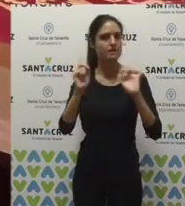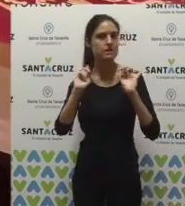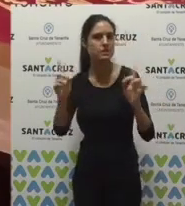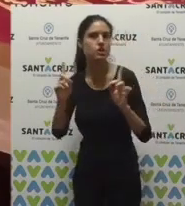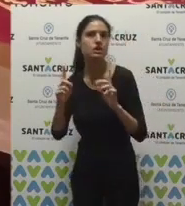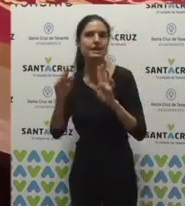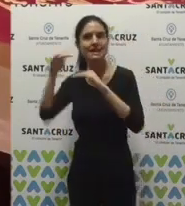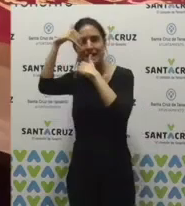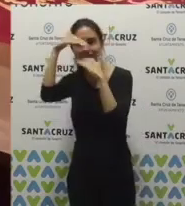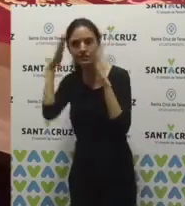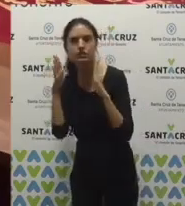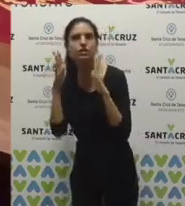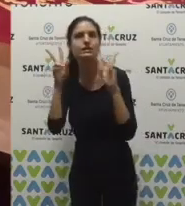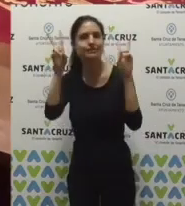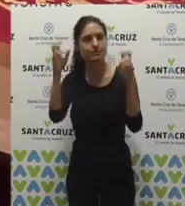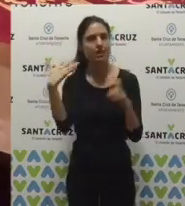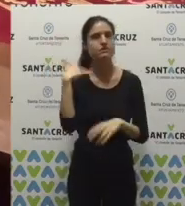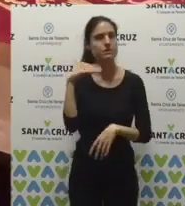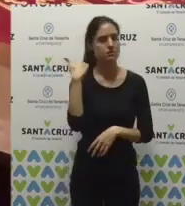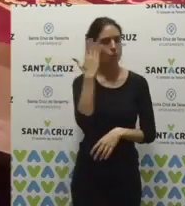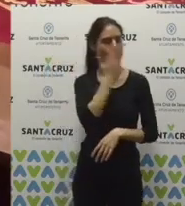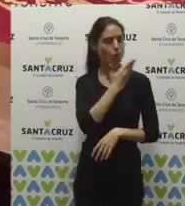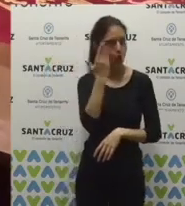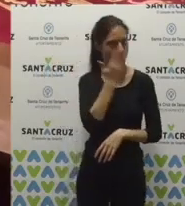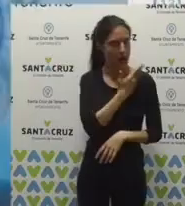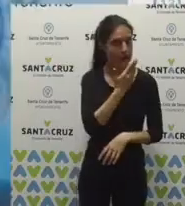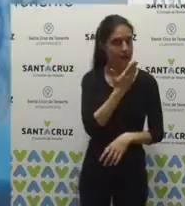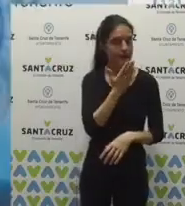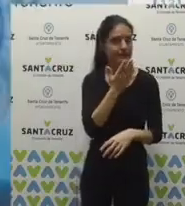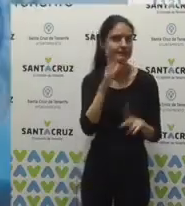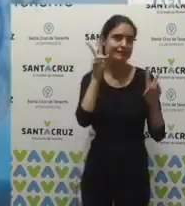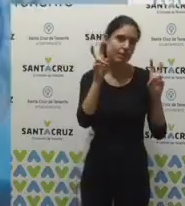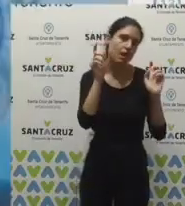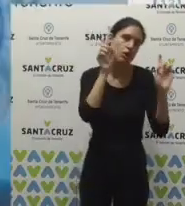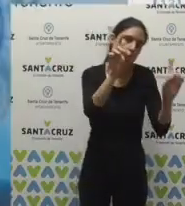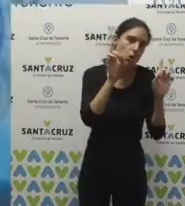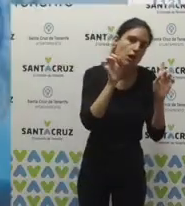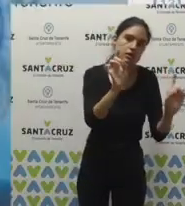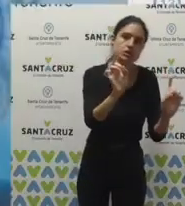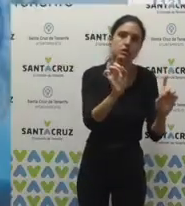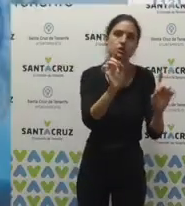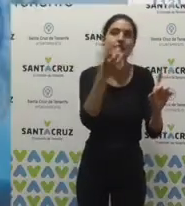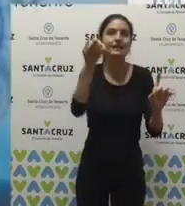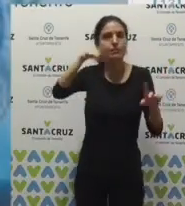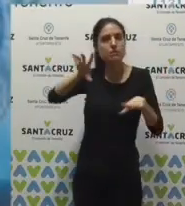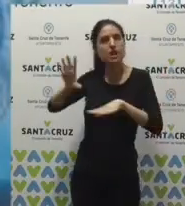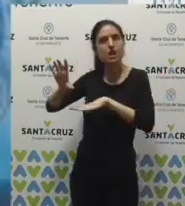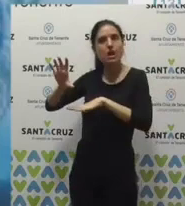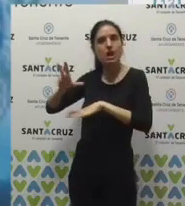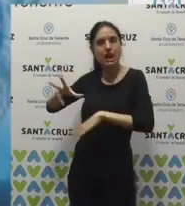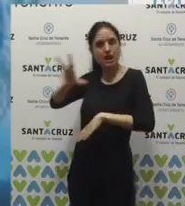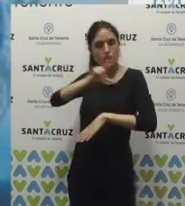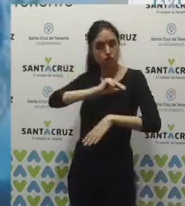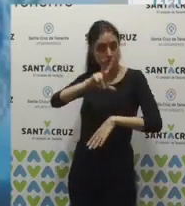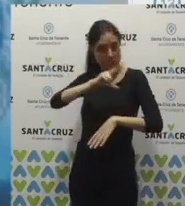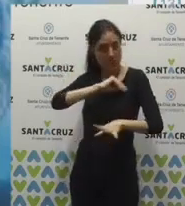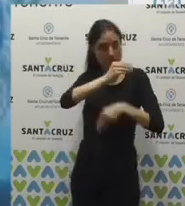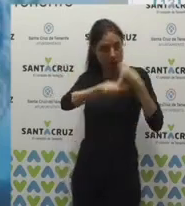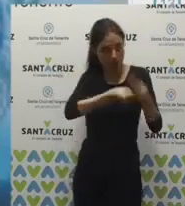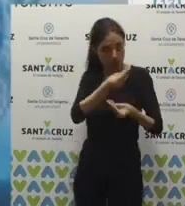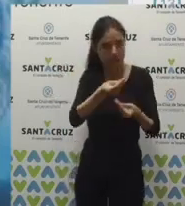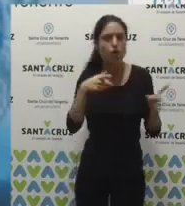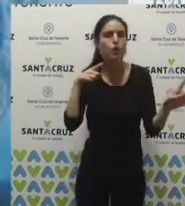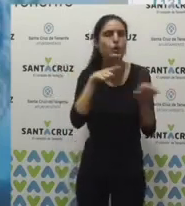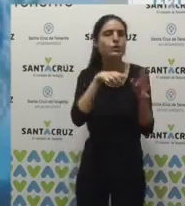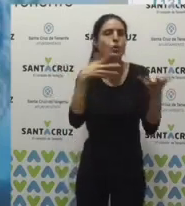céntimo escolar en materia de educación albergado en la concejalía para abordar conjuntamente el fenómeno de